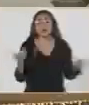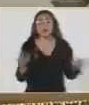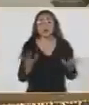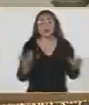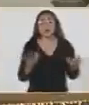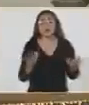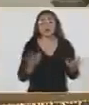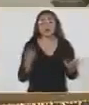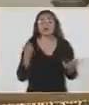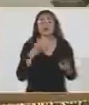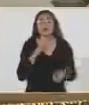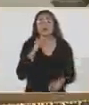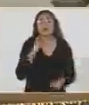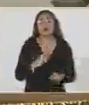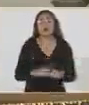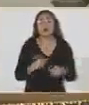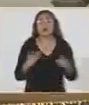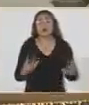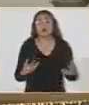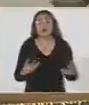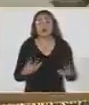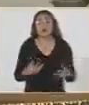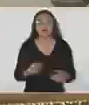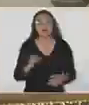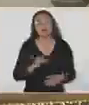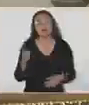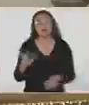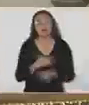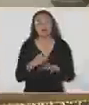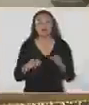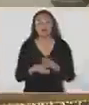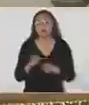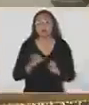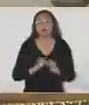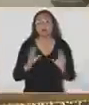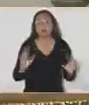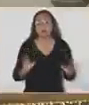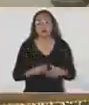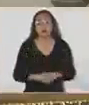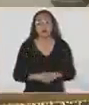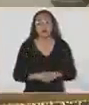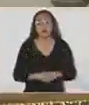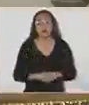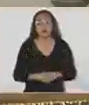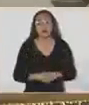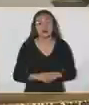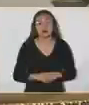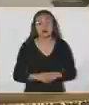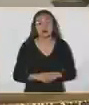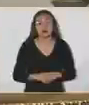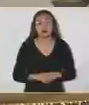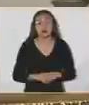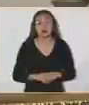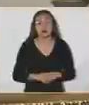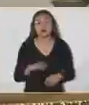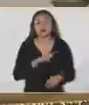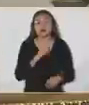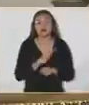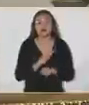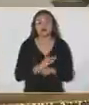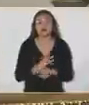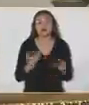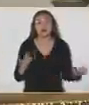hicieron en su oportunidad. Respecto del otro, claro que sí. Claro que sí. Y no puedo